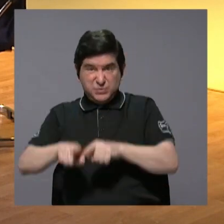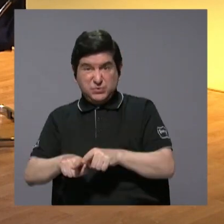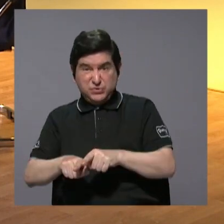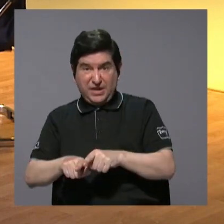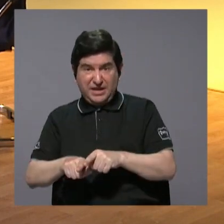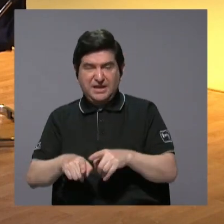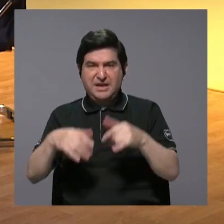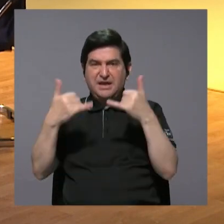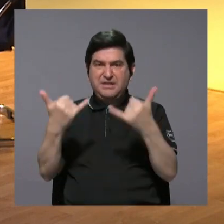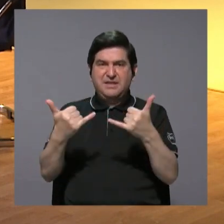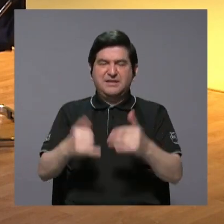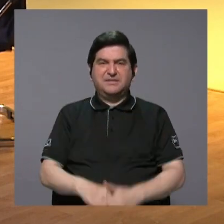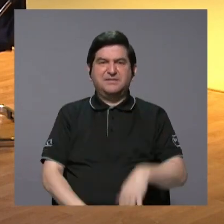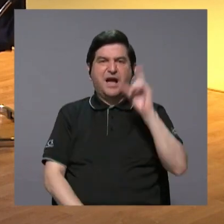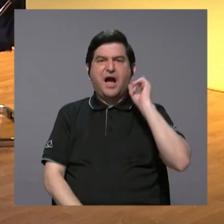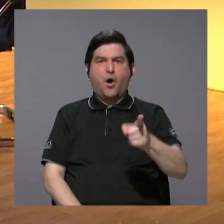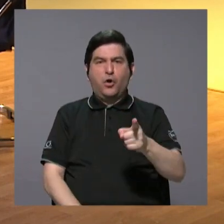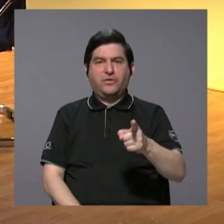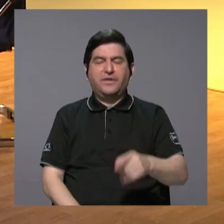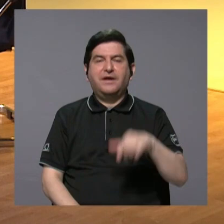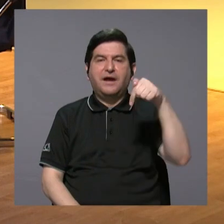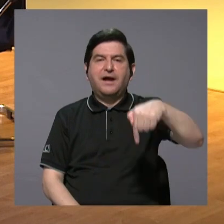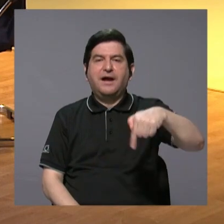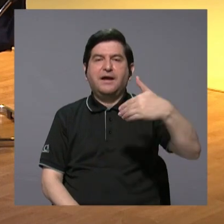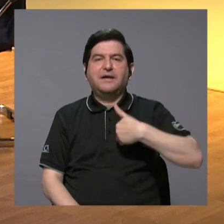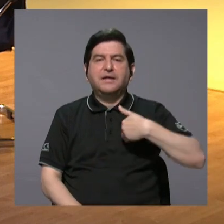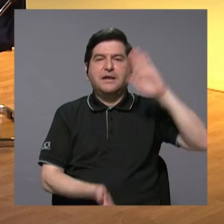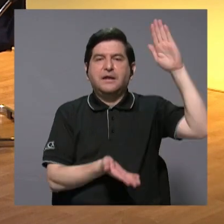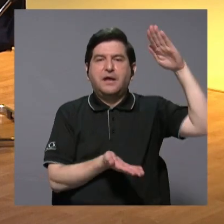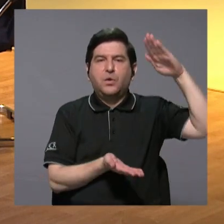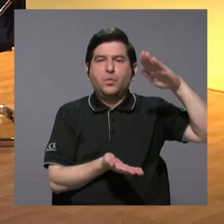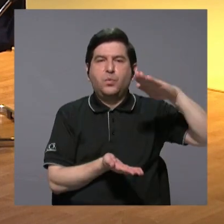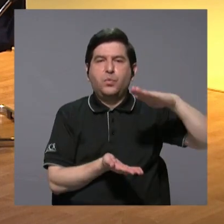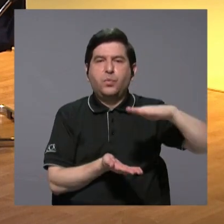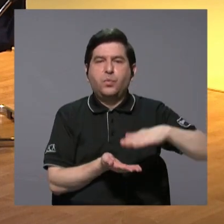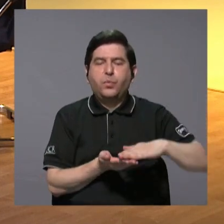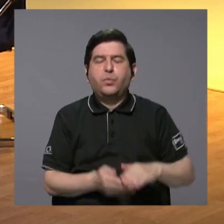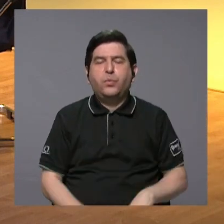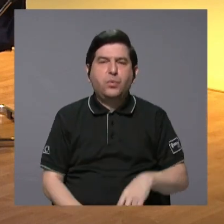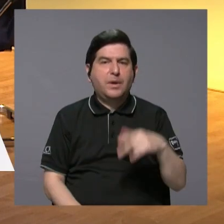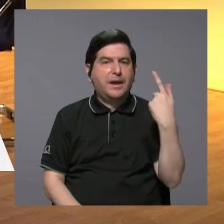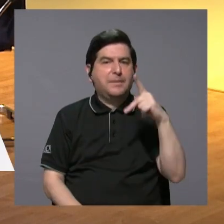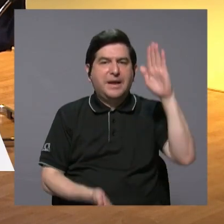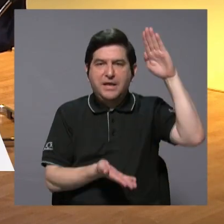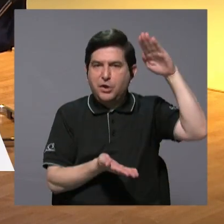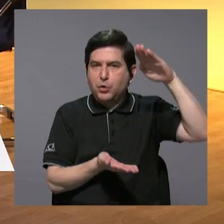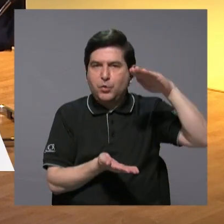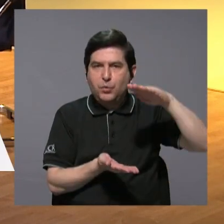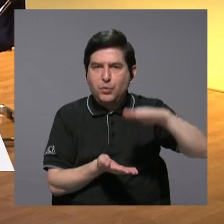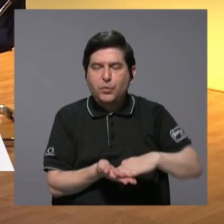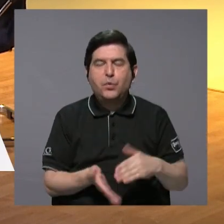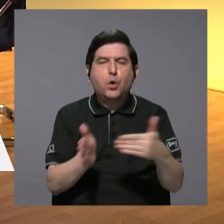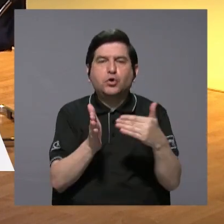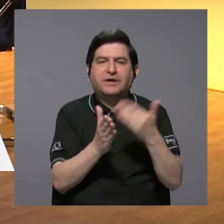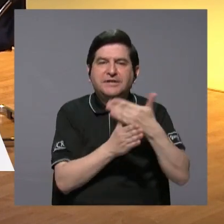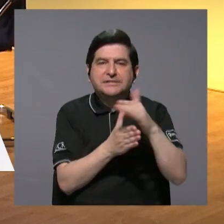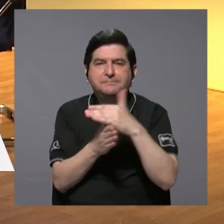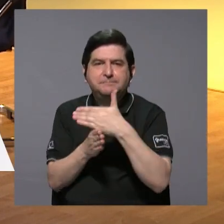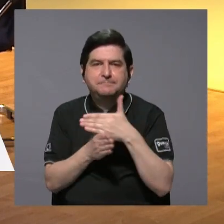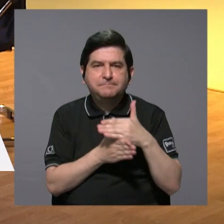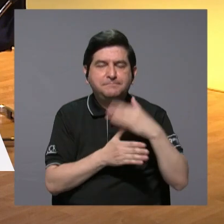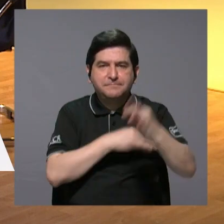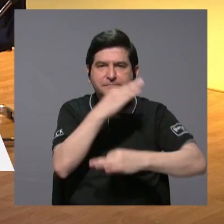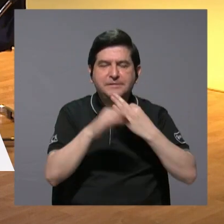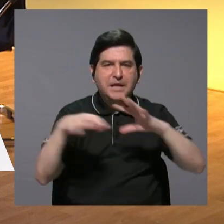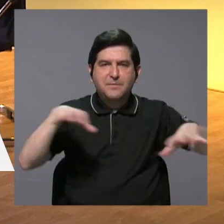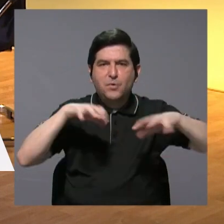vez, venga la orden, aquí tenemos que reducir tamaño, aquí tenemos que reducir exposición, aquí hay que redistribuir este